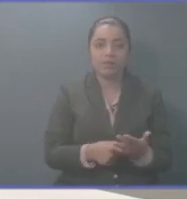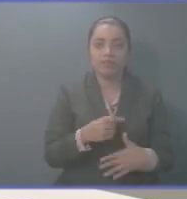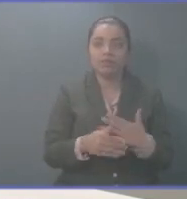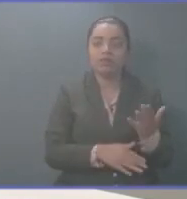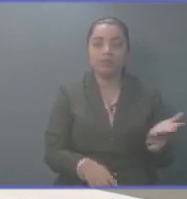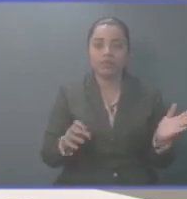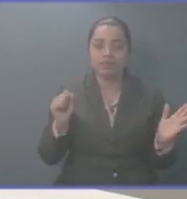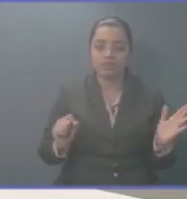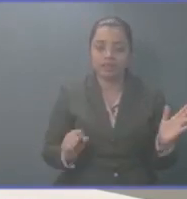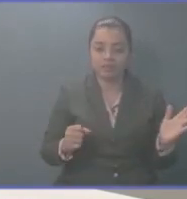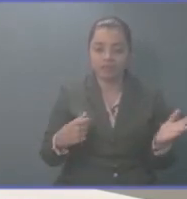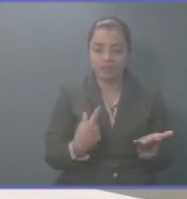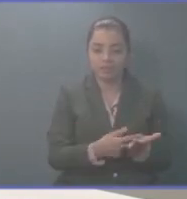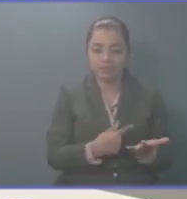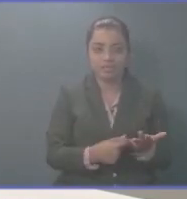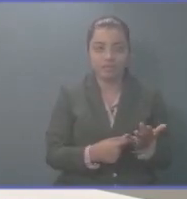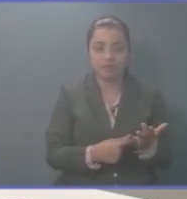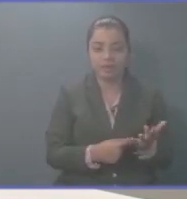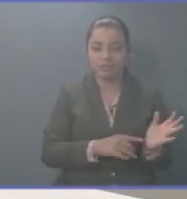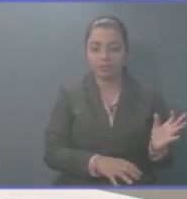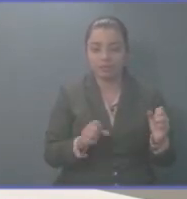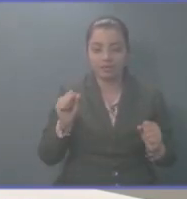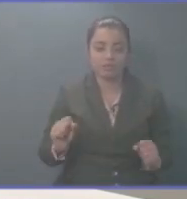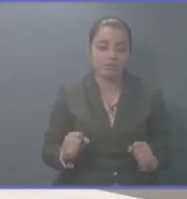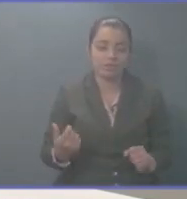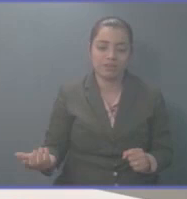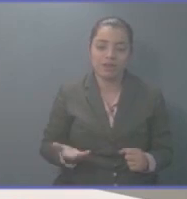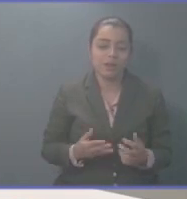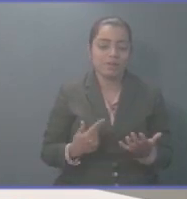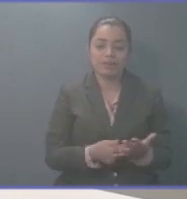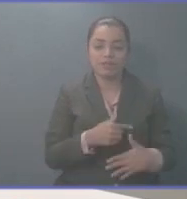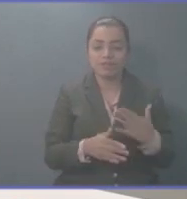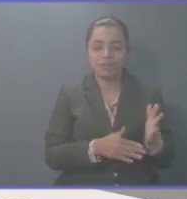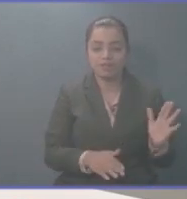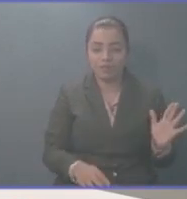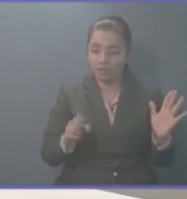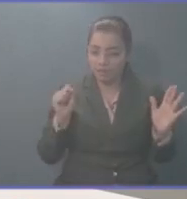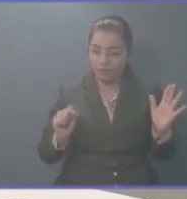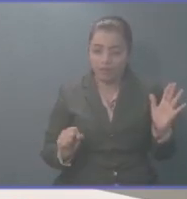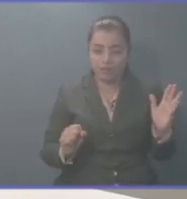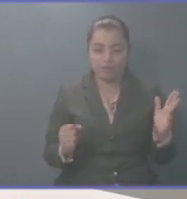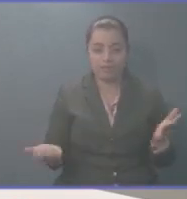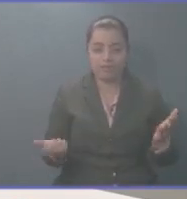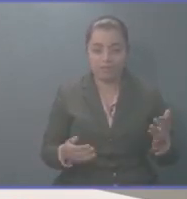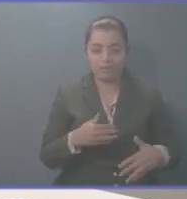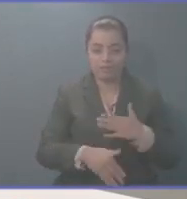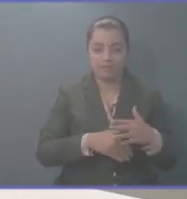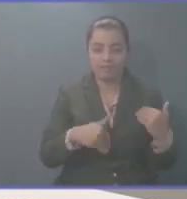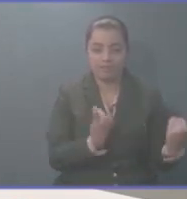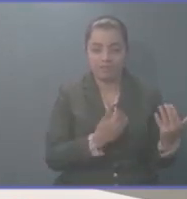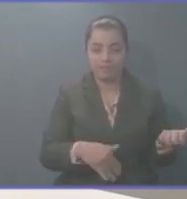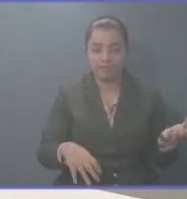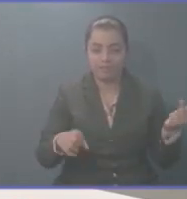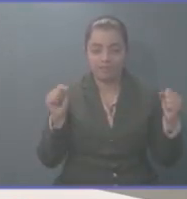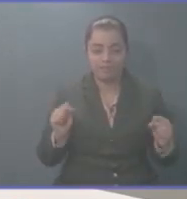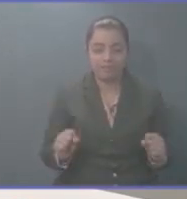no me va a generar ninguna responsabilidad. Pero a mí no me gusta ser irresponsable, ni venir acá a tirar veneno con